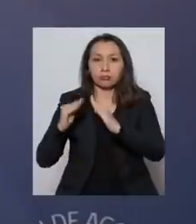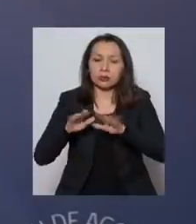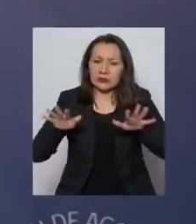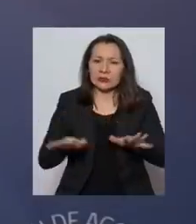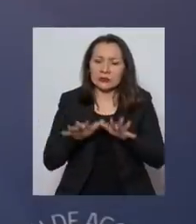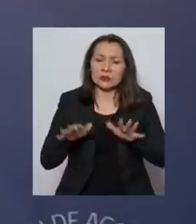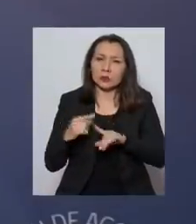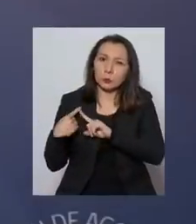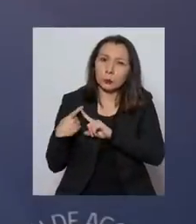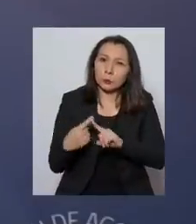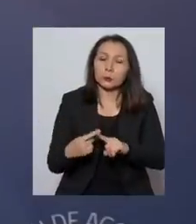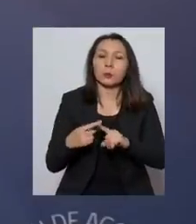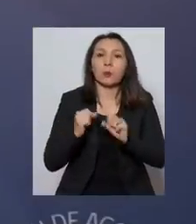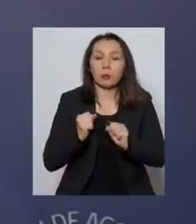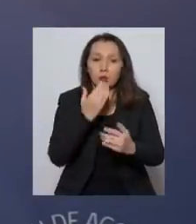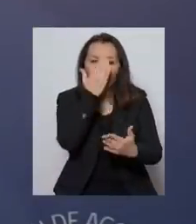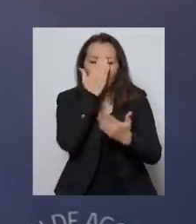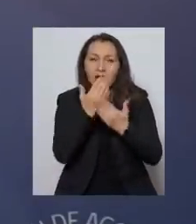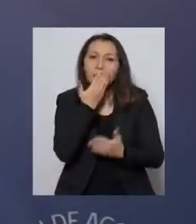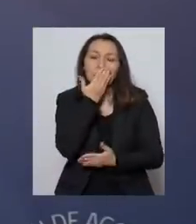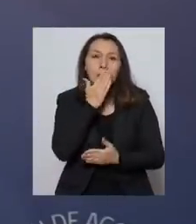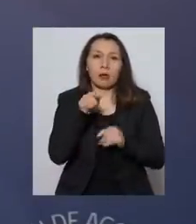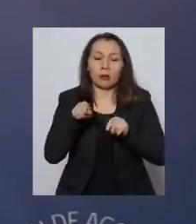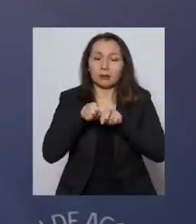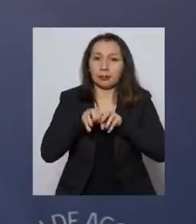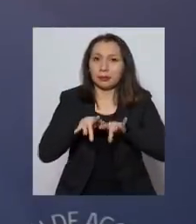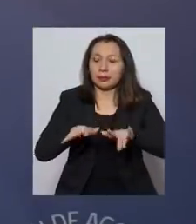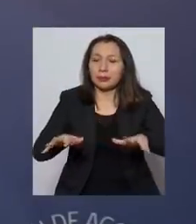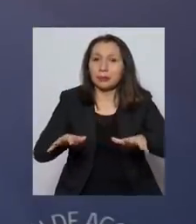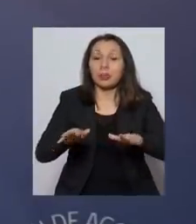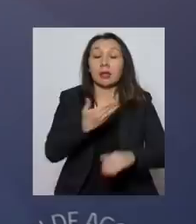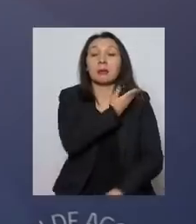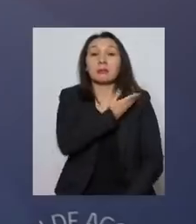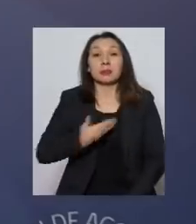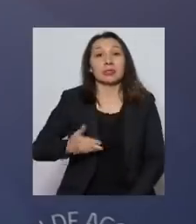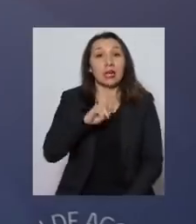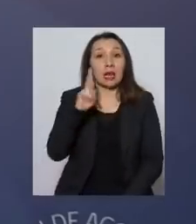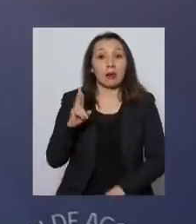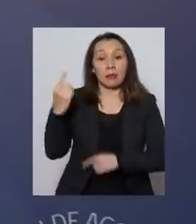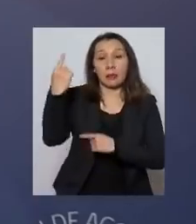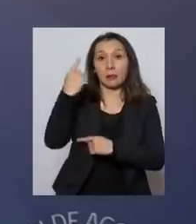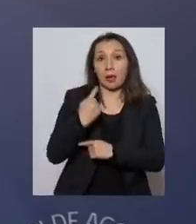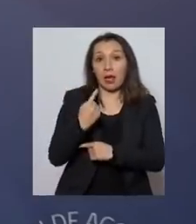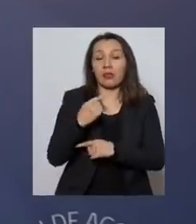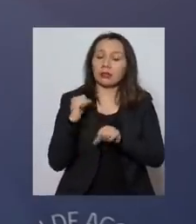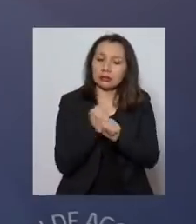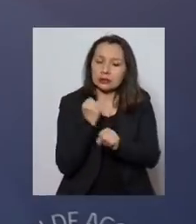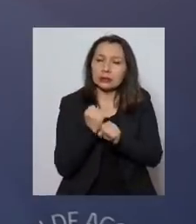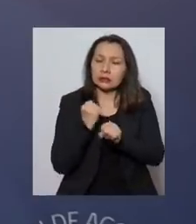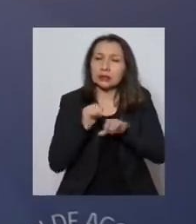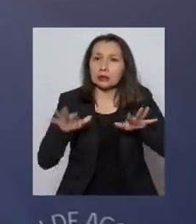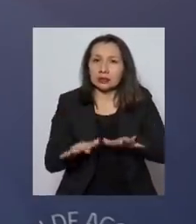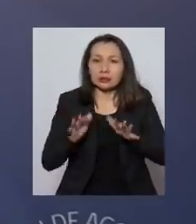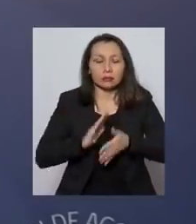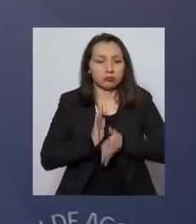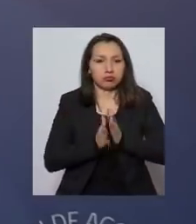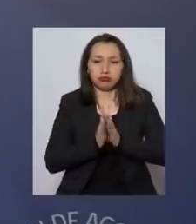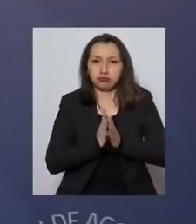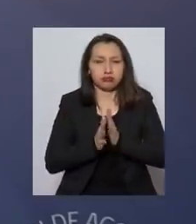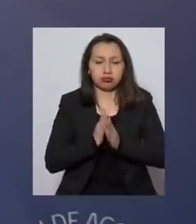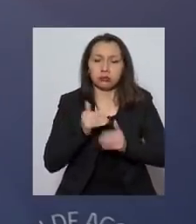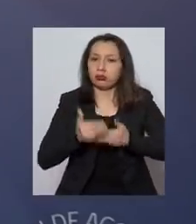...sacándose la mugre por enfrentar de mejor... Sitchel presenta el sitio web del ingreso familiar de emergencia, vamos a escuchar. ...a todo